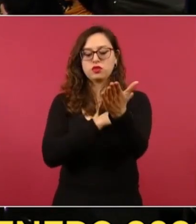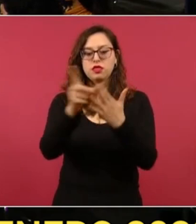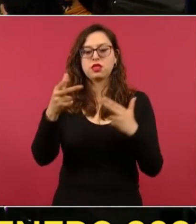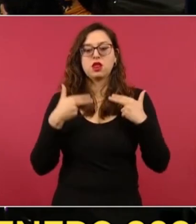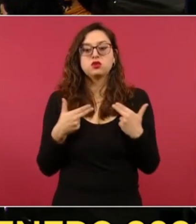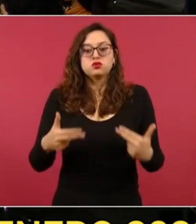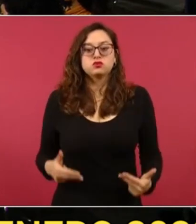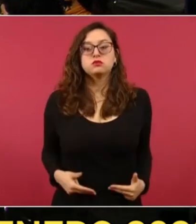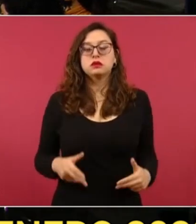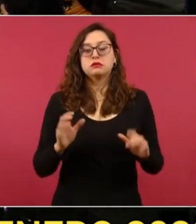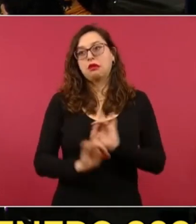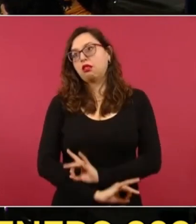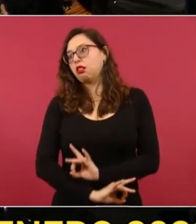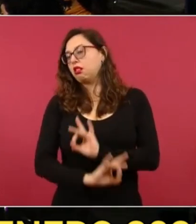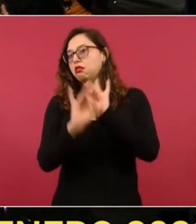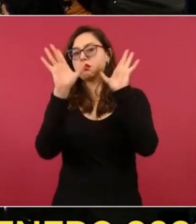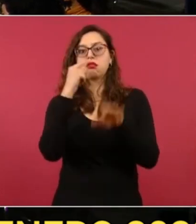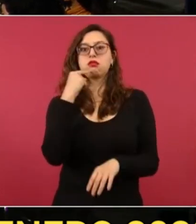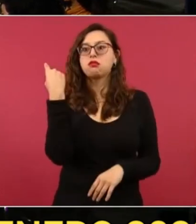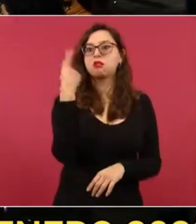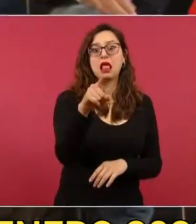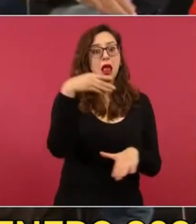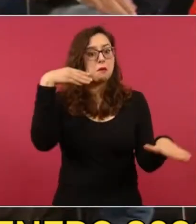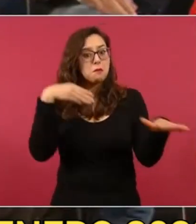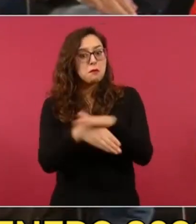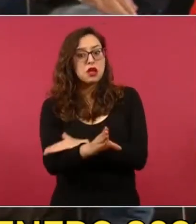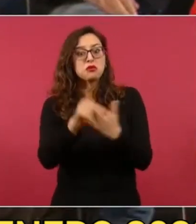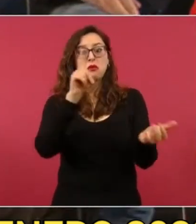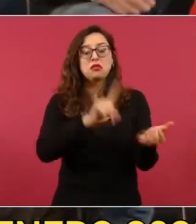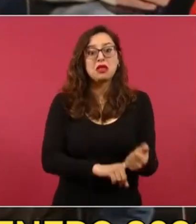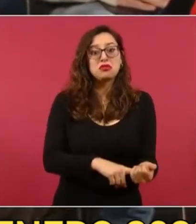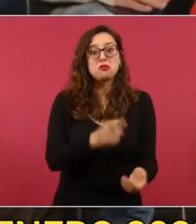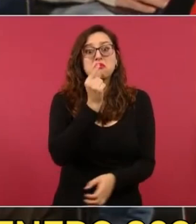por esta presencia de elementos de la Guardia Nacional en el metro.